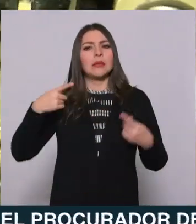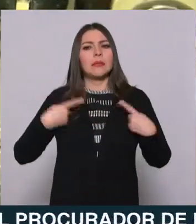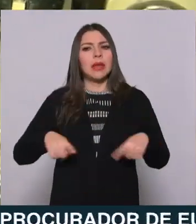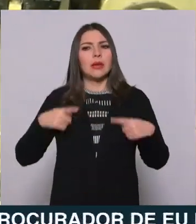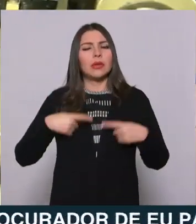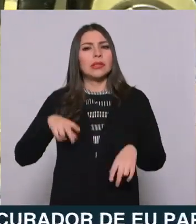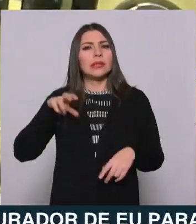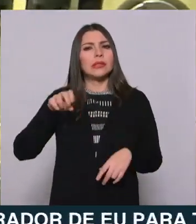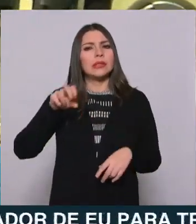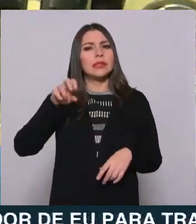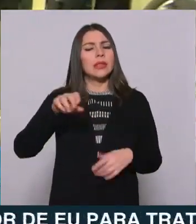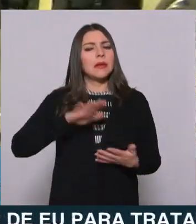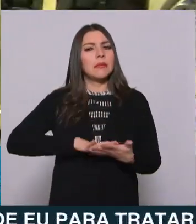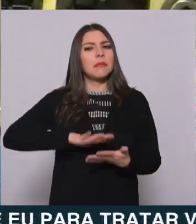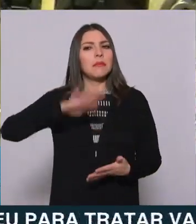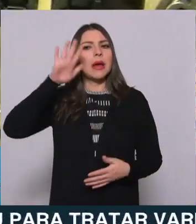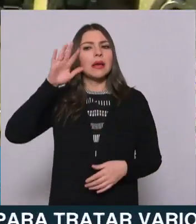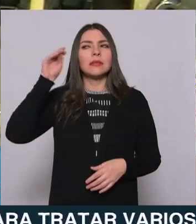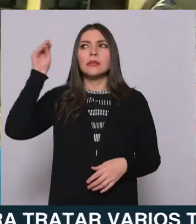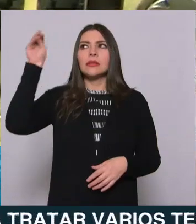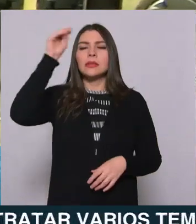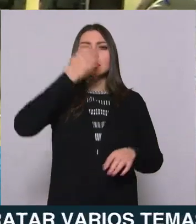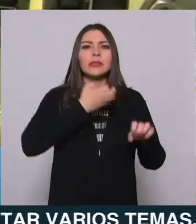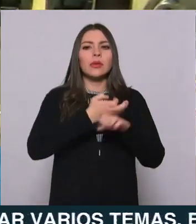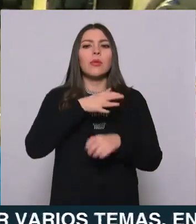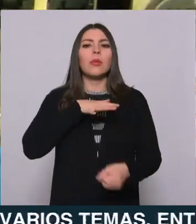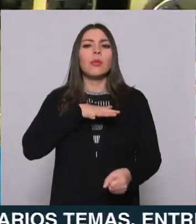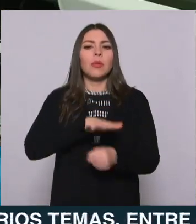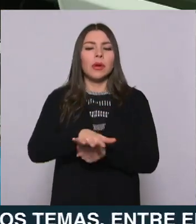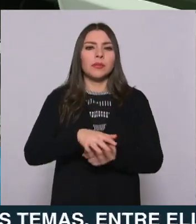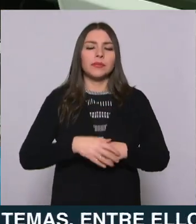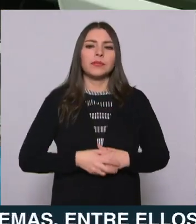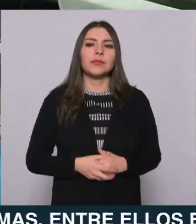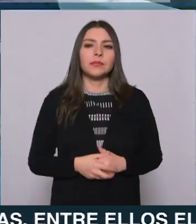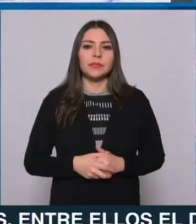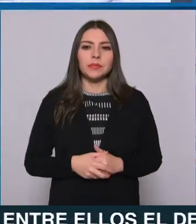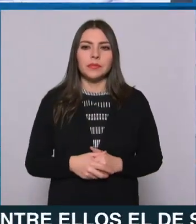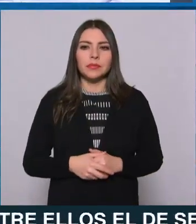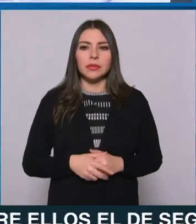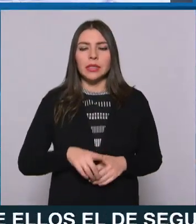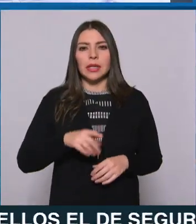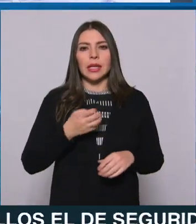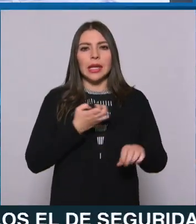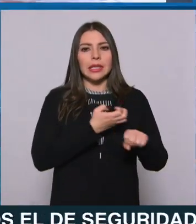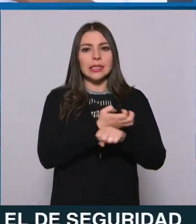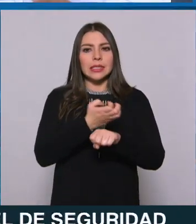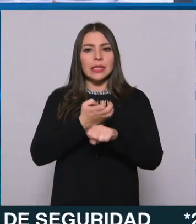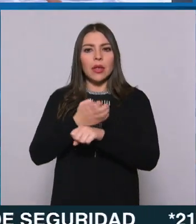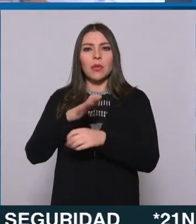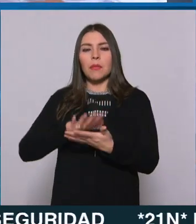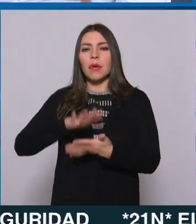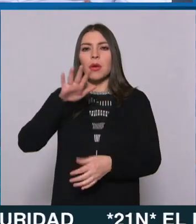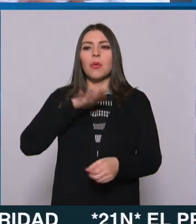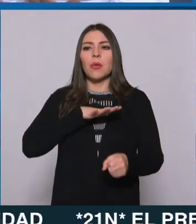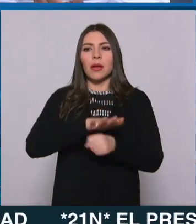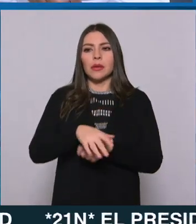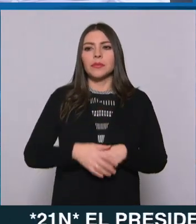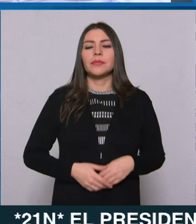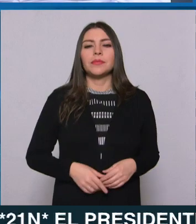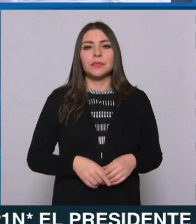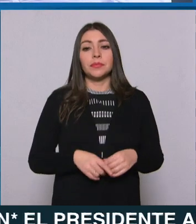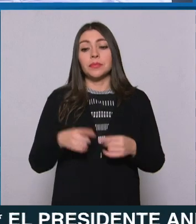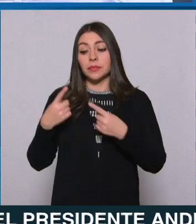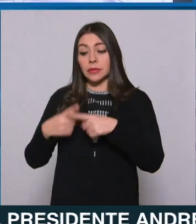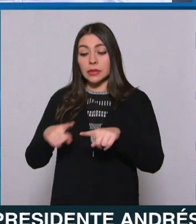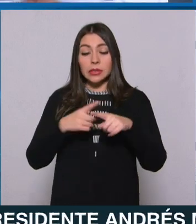se van a hacer por estados de la República? Por estados de la República te podría decir que primero tendríamos que diferenciarlos en